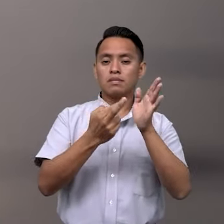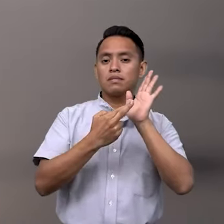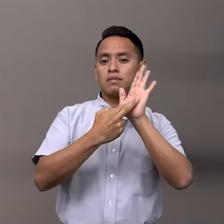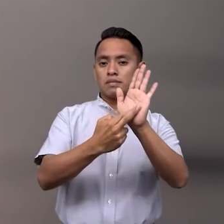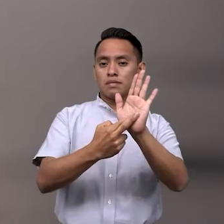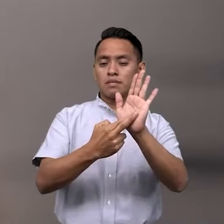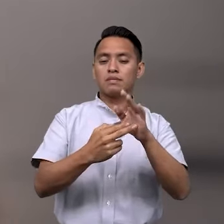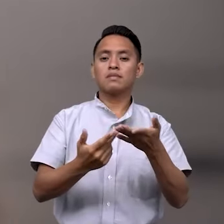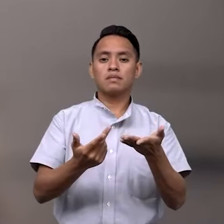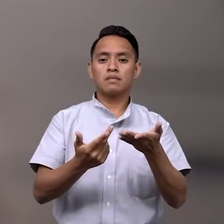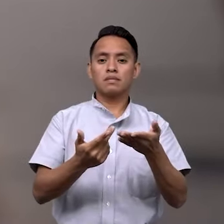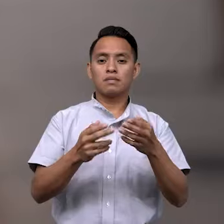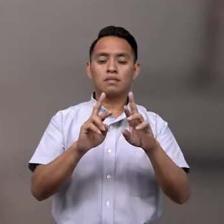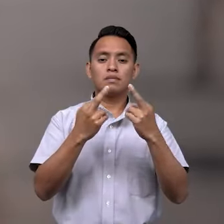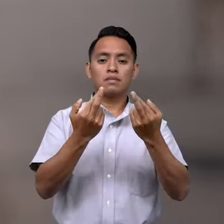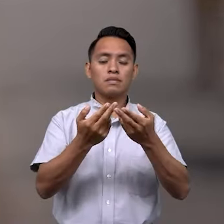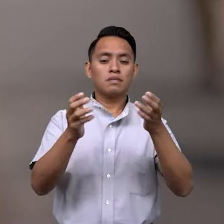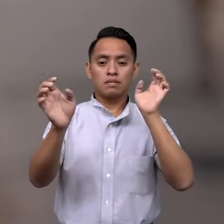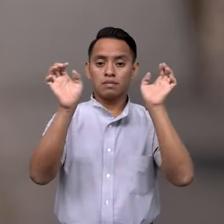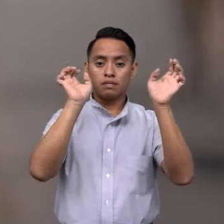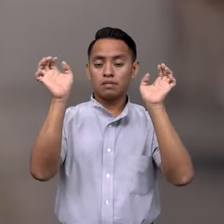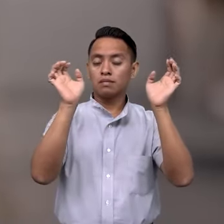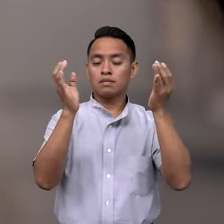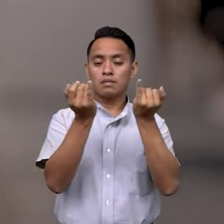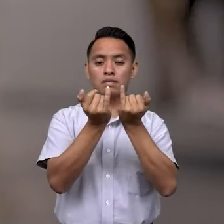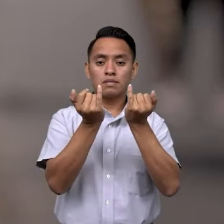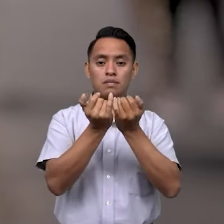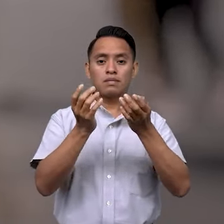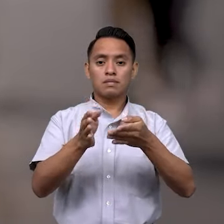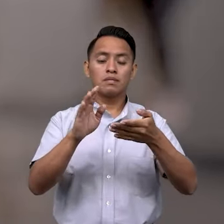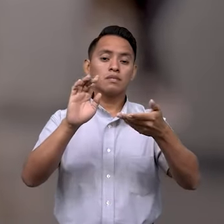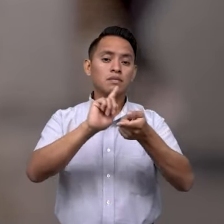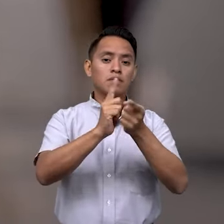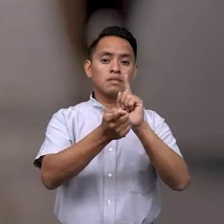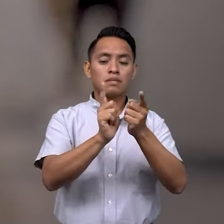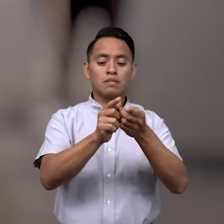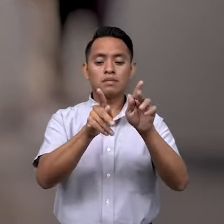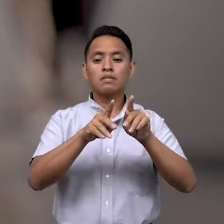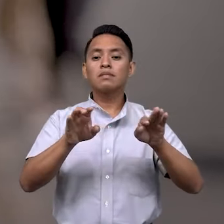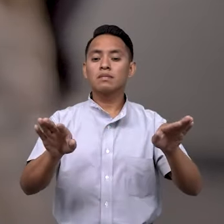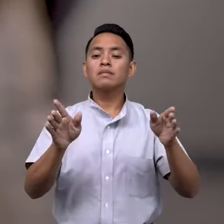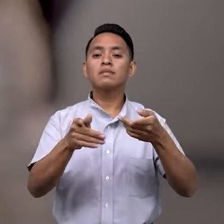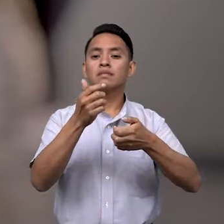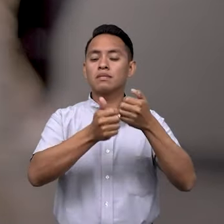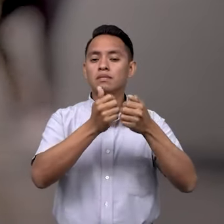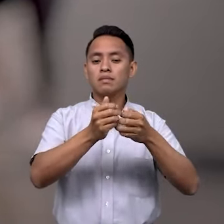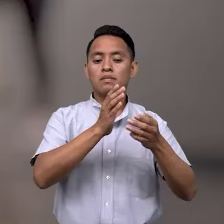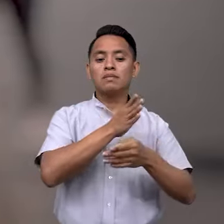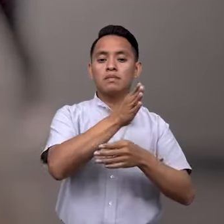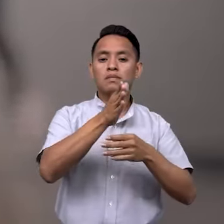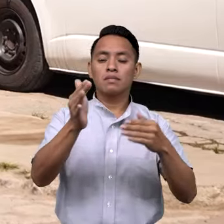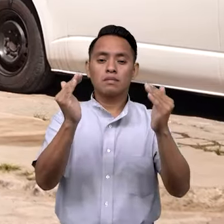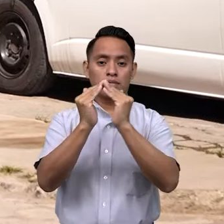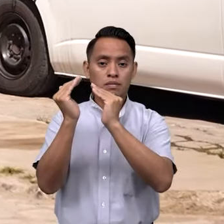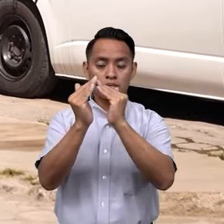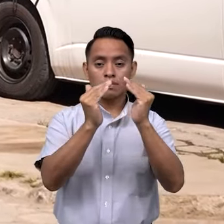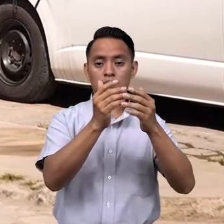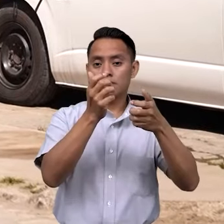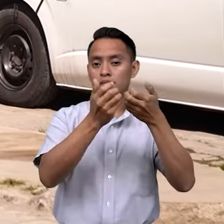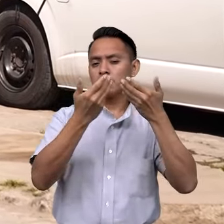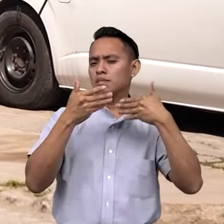ejemplo, hay una reunión en el mercado, se está hablando con los mercados de eso, más que se están actualizando los planes multiamenaza, en las visitas que se hacen casa a casa de cualquier